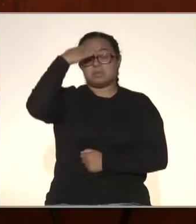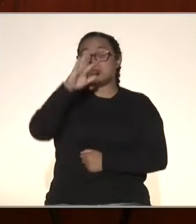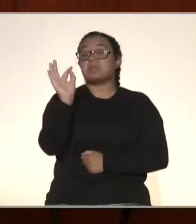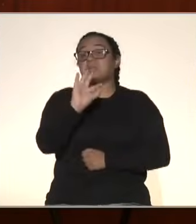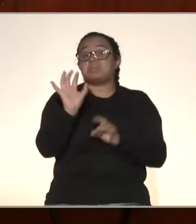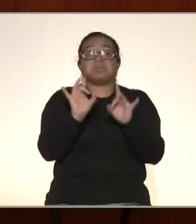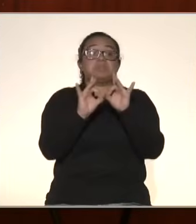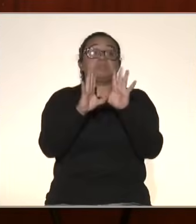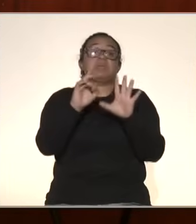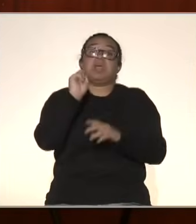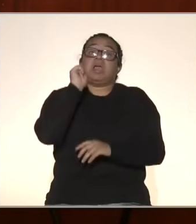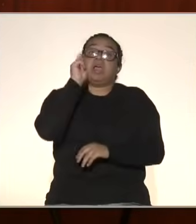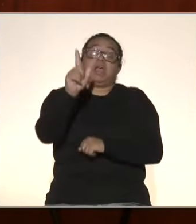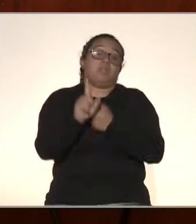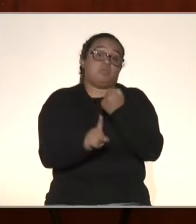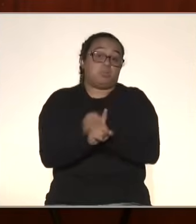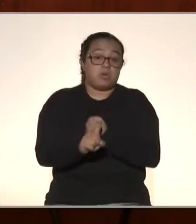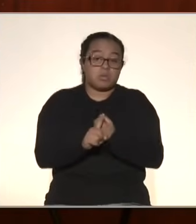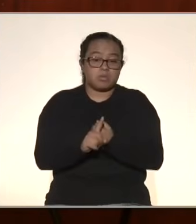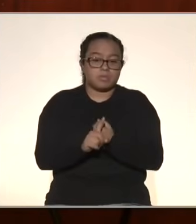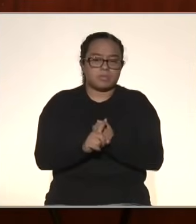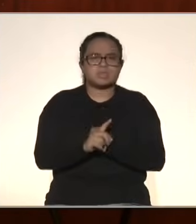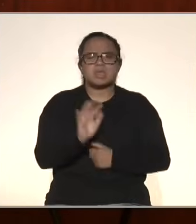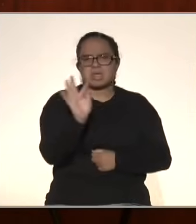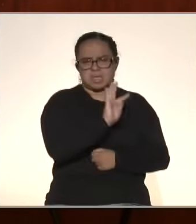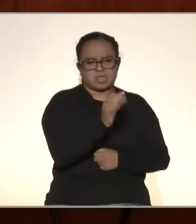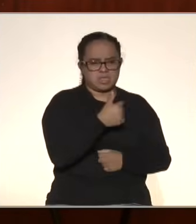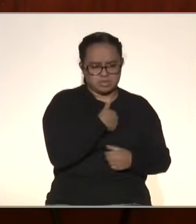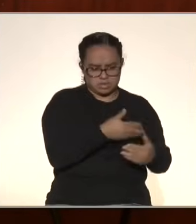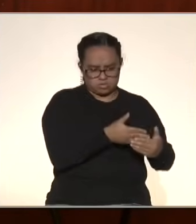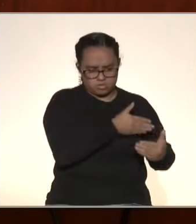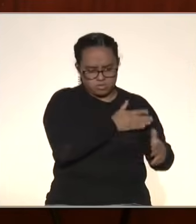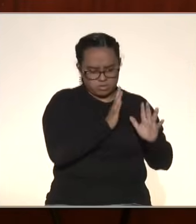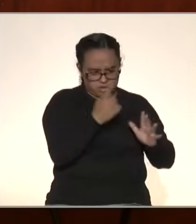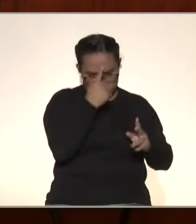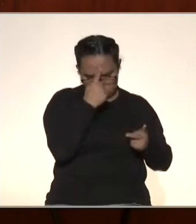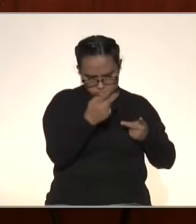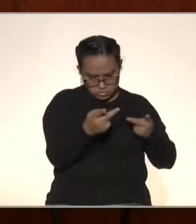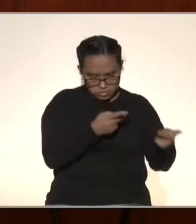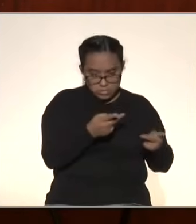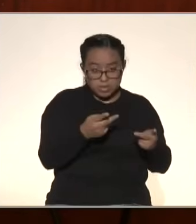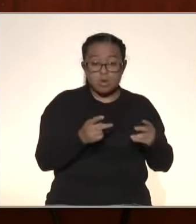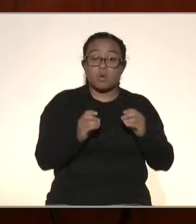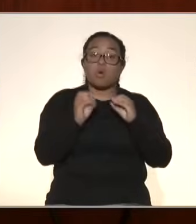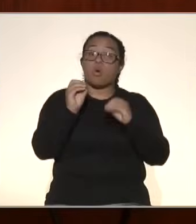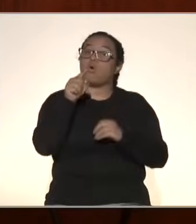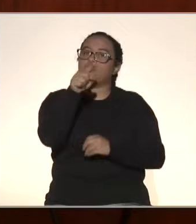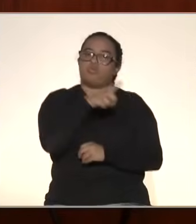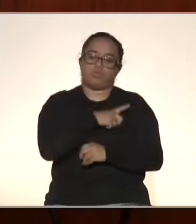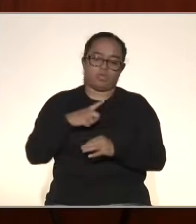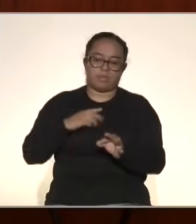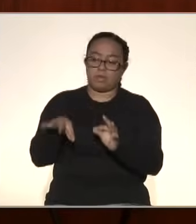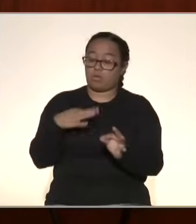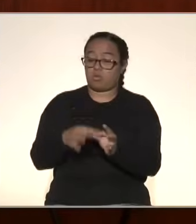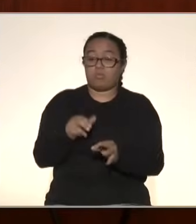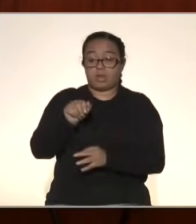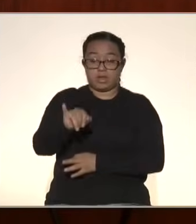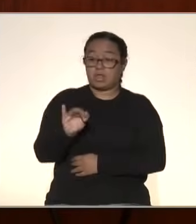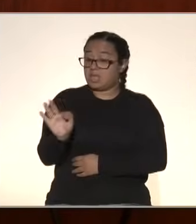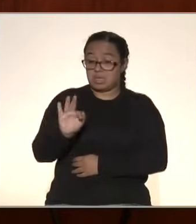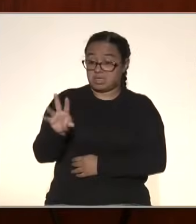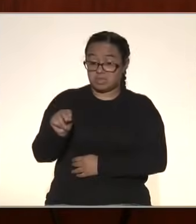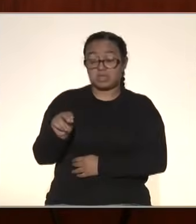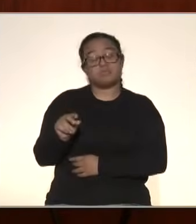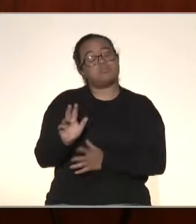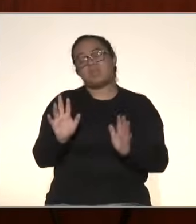pasar situaciones y que una cosa es que lo tengamos planeado y otra que tiene que cumplirse de esta forma, o si no, pues ya no